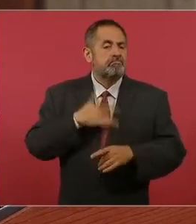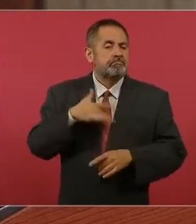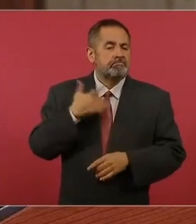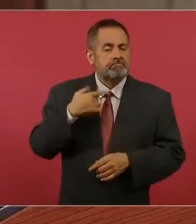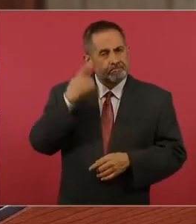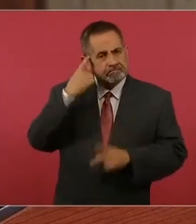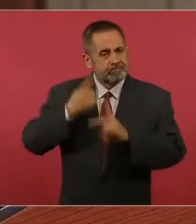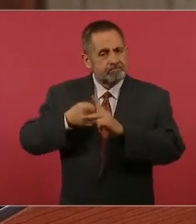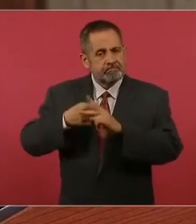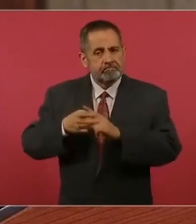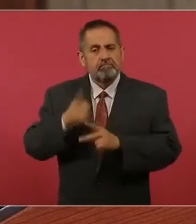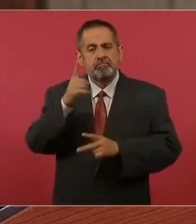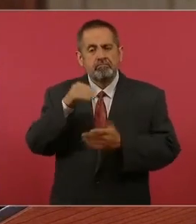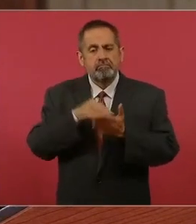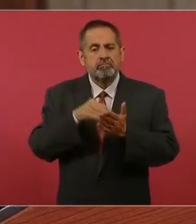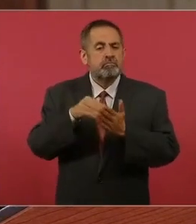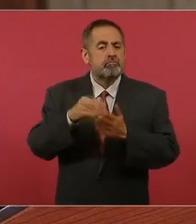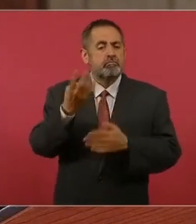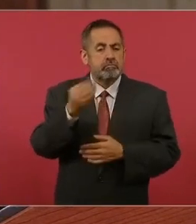1.940.000.